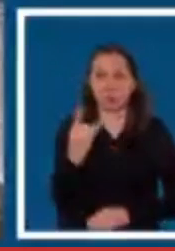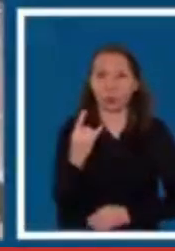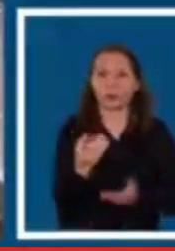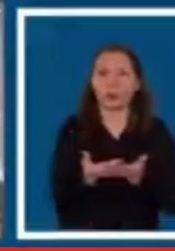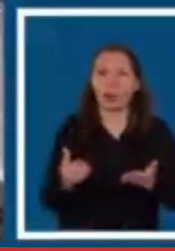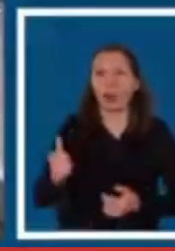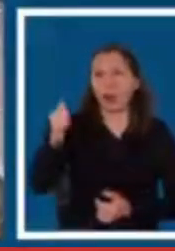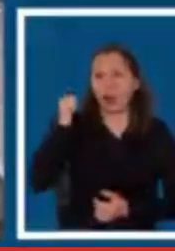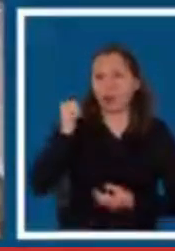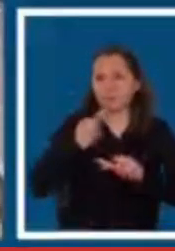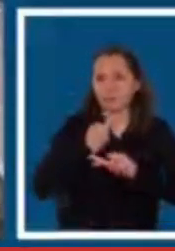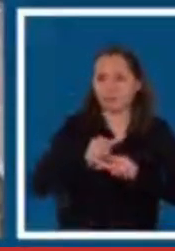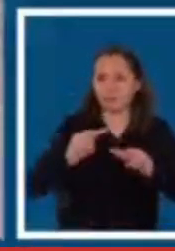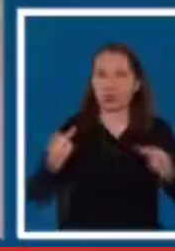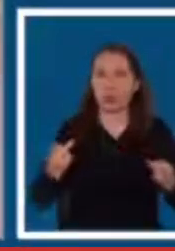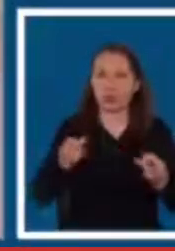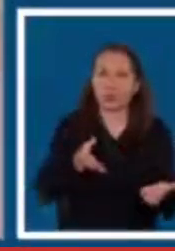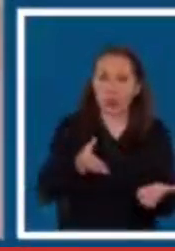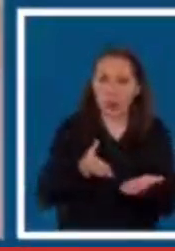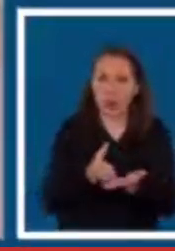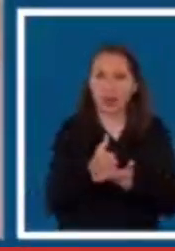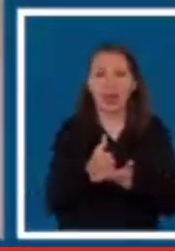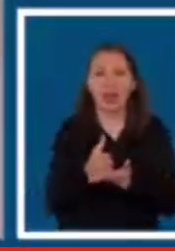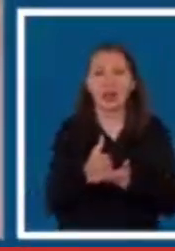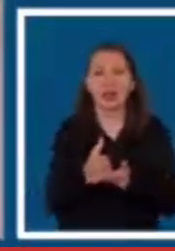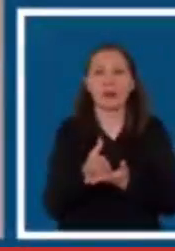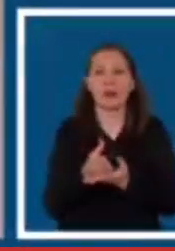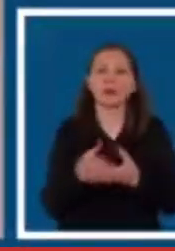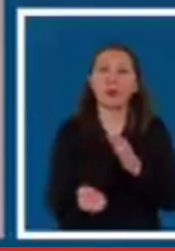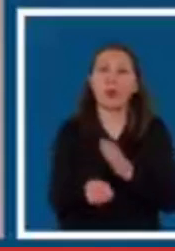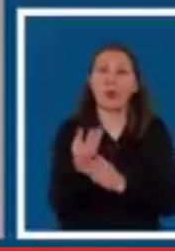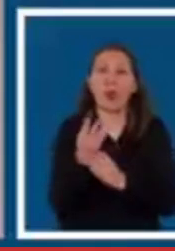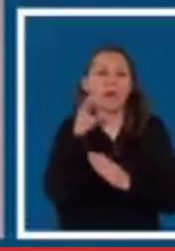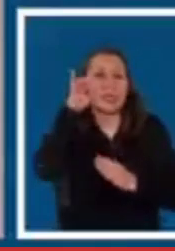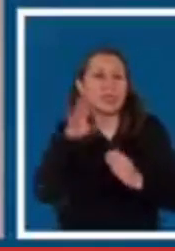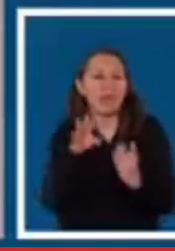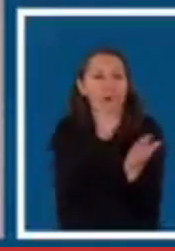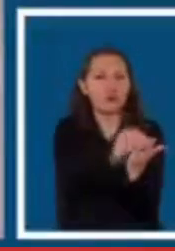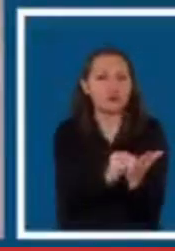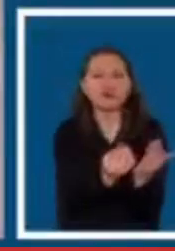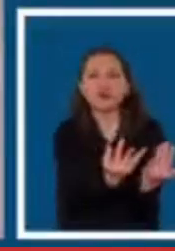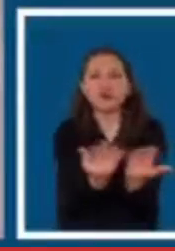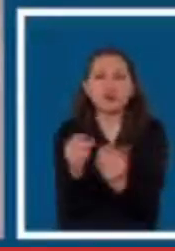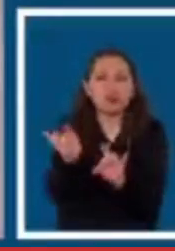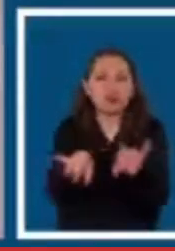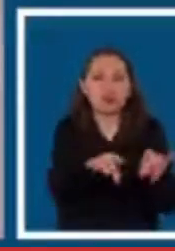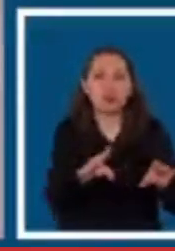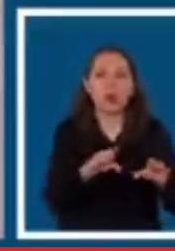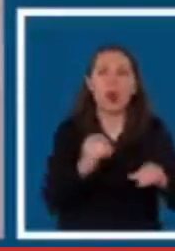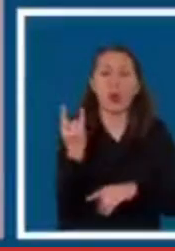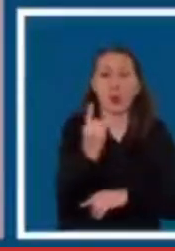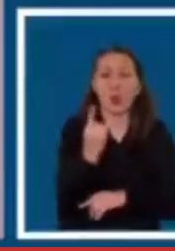ayer anunciamos la el inicio de la toma de la conformación de un catastro de emergencia productiva que estamos trabajando en conjunto